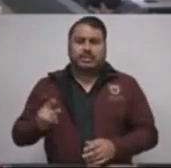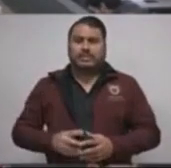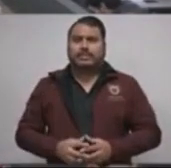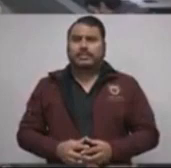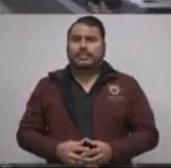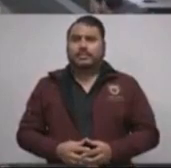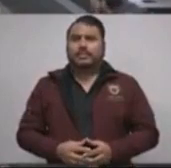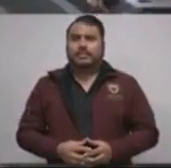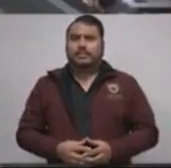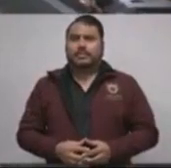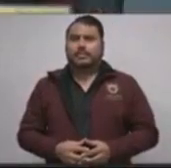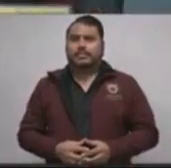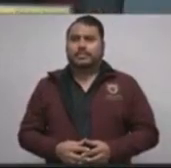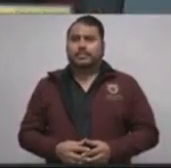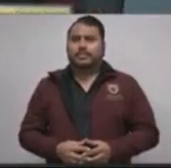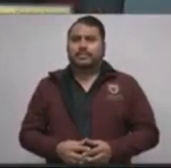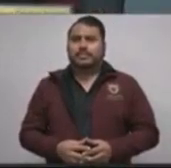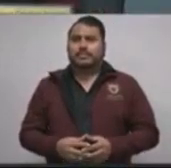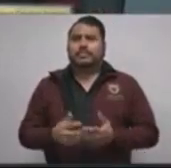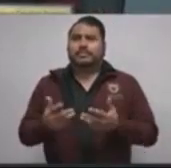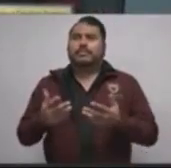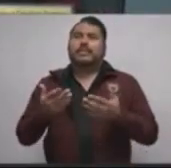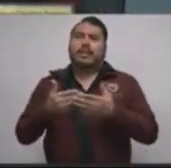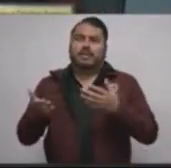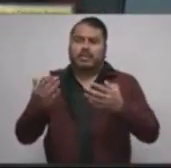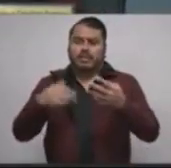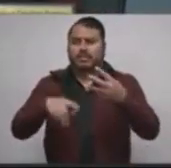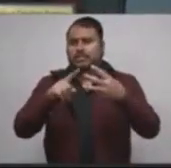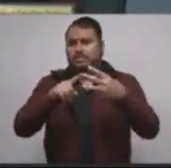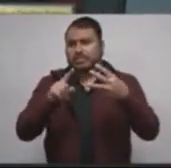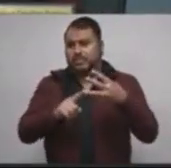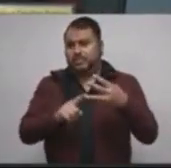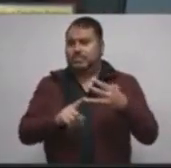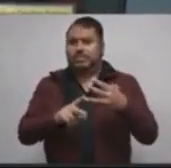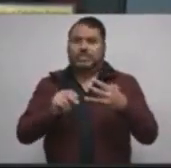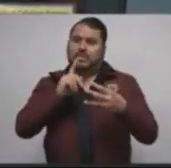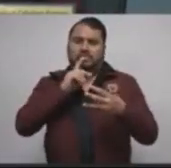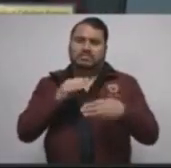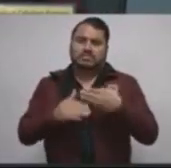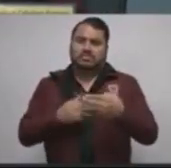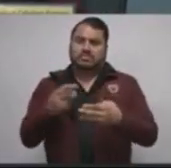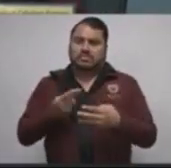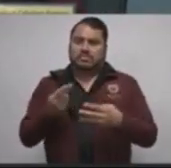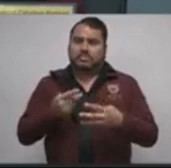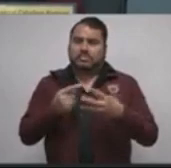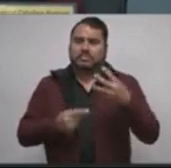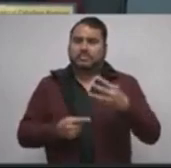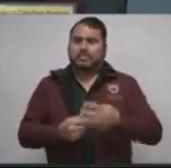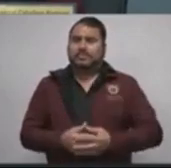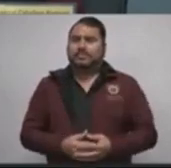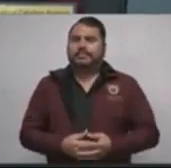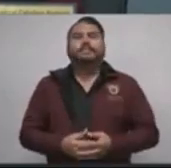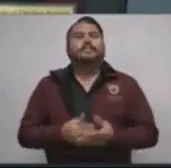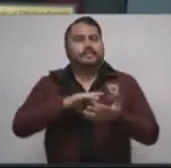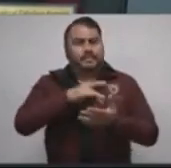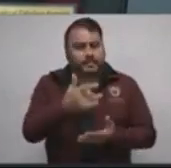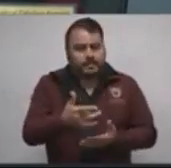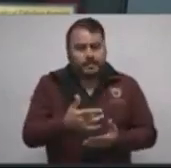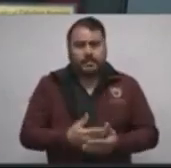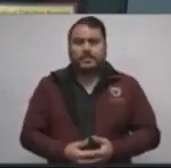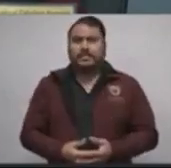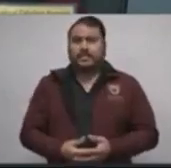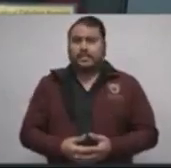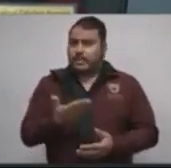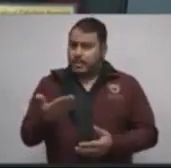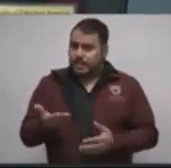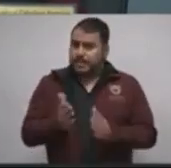No procede someter a votación los siguientes integrantes de la terna propuesta. Gracias. Siendo así, se le pide al ciudadano electo pase